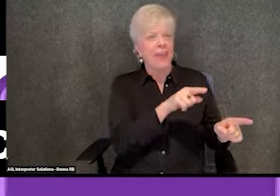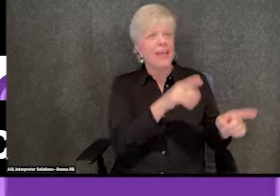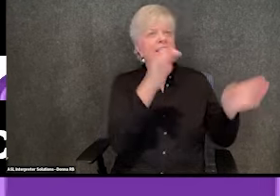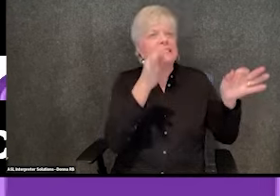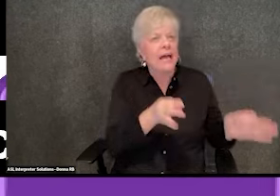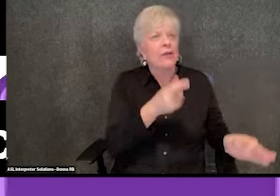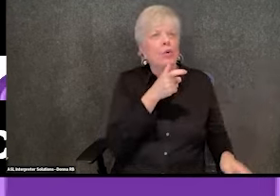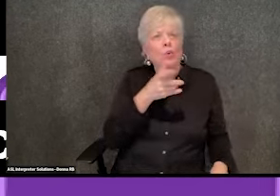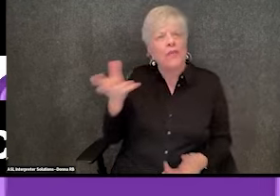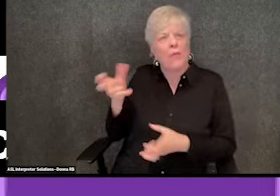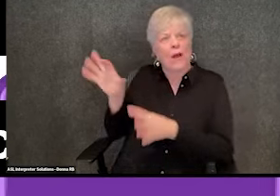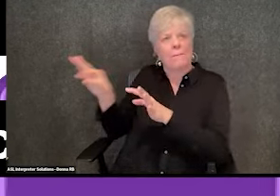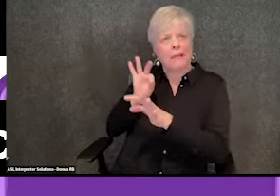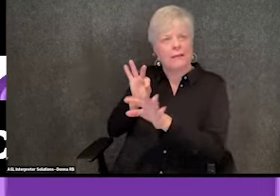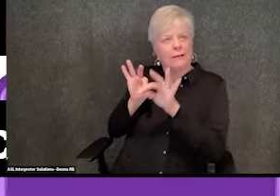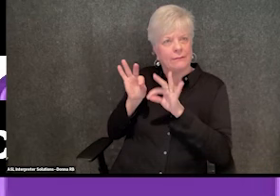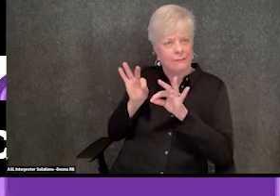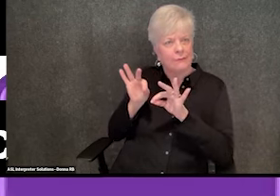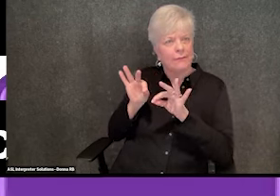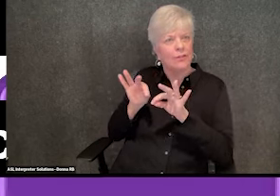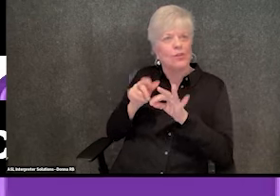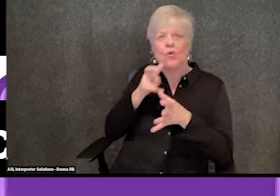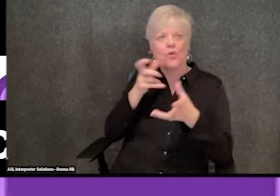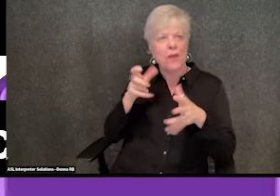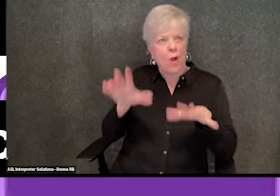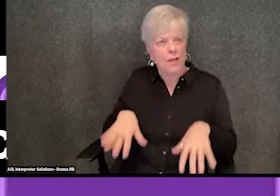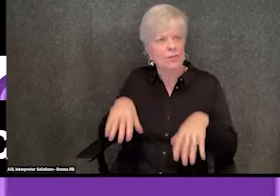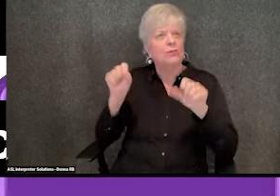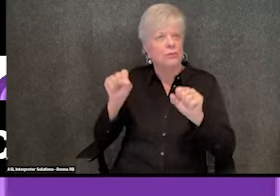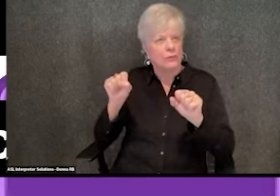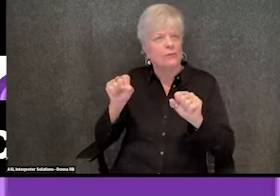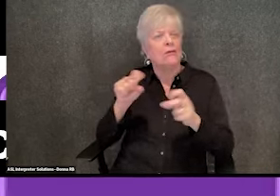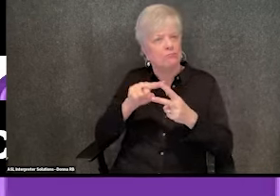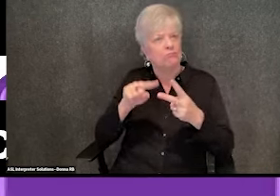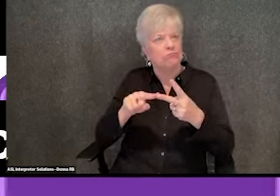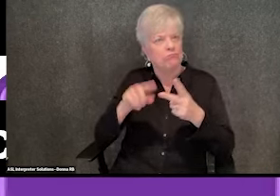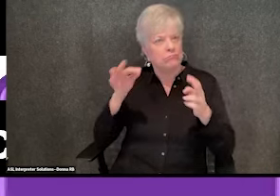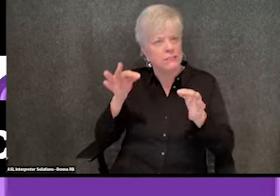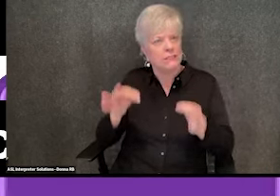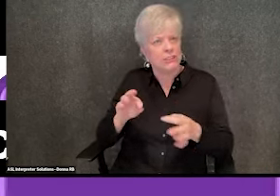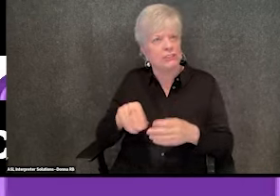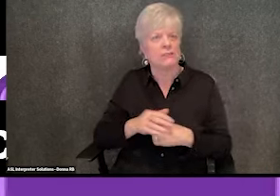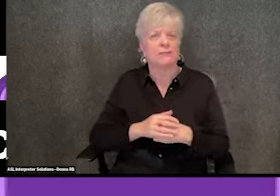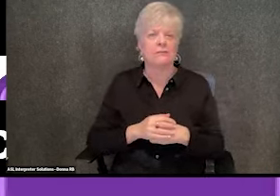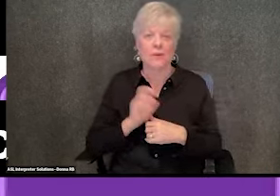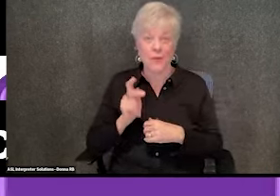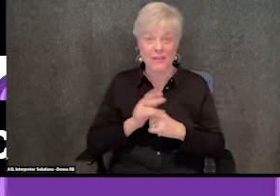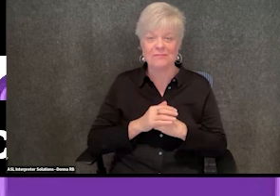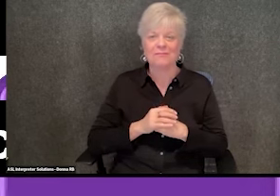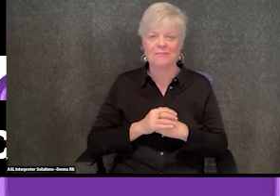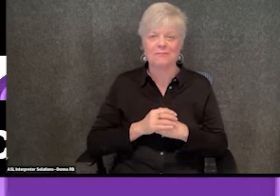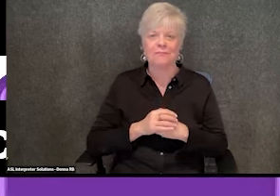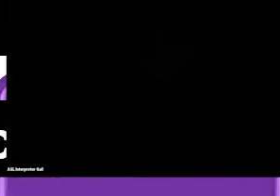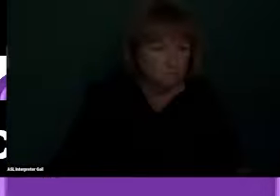Nuevamente, la persona tiene la habilidad de escoger o está encargado de tomar